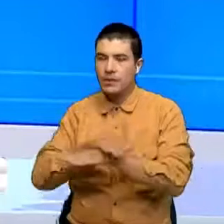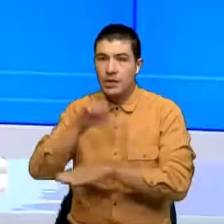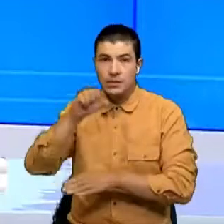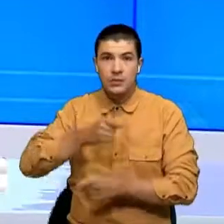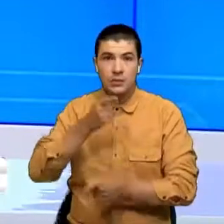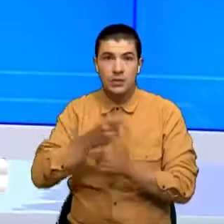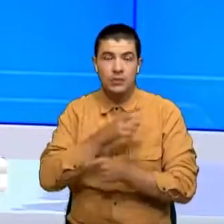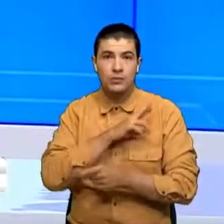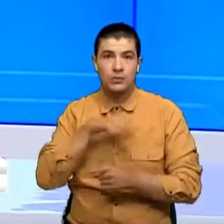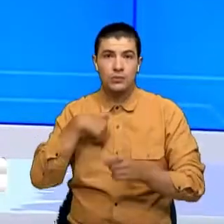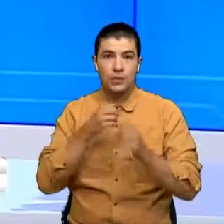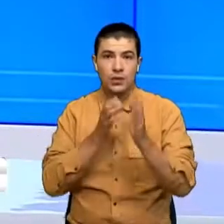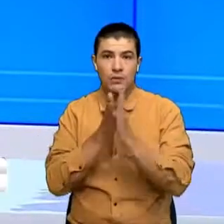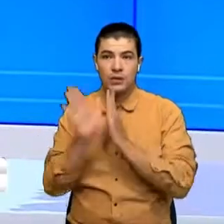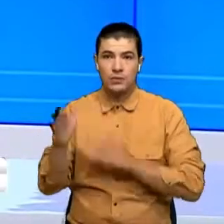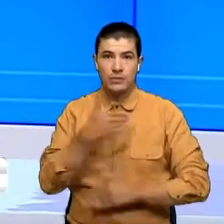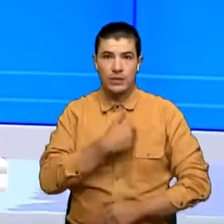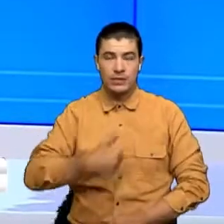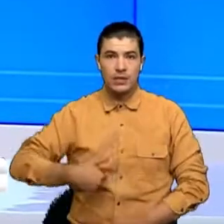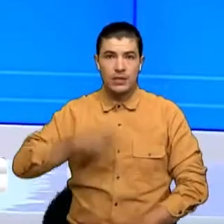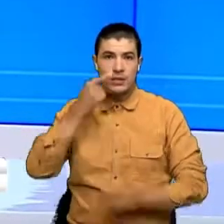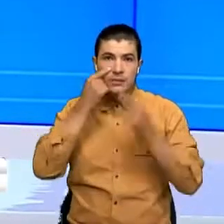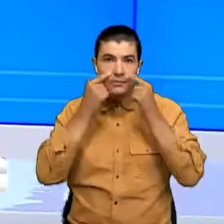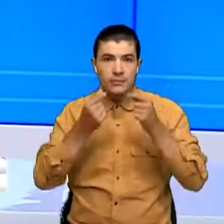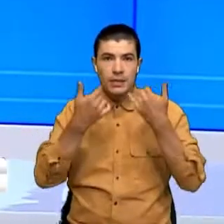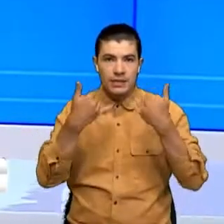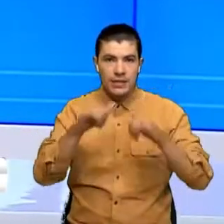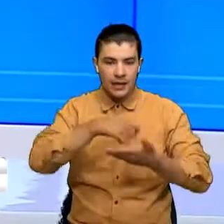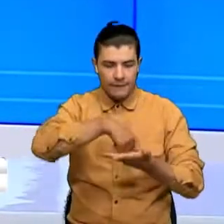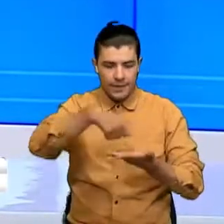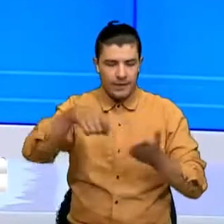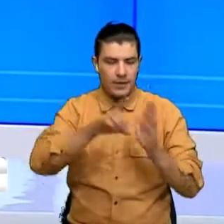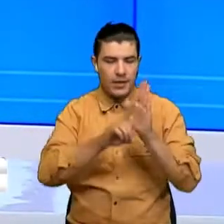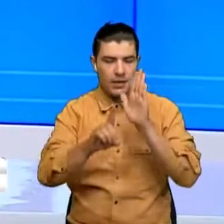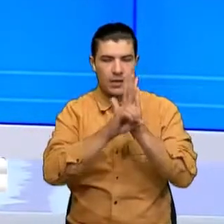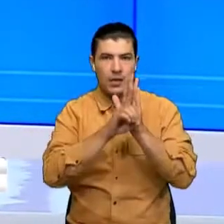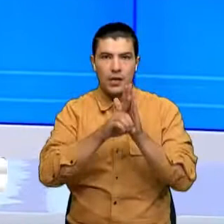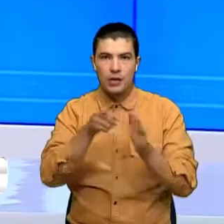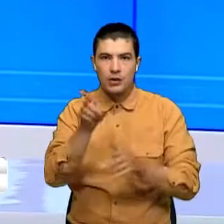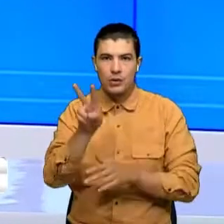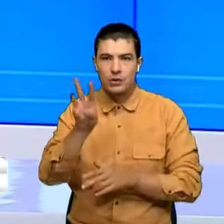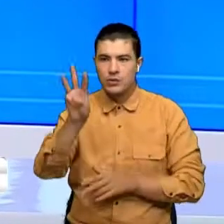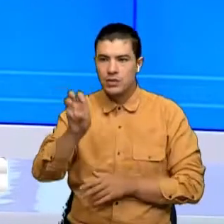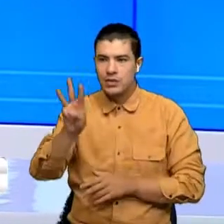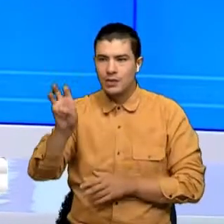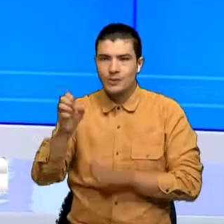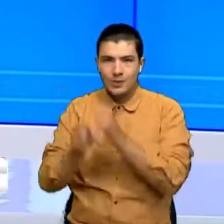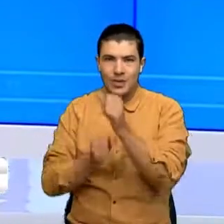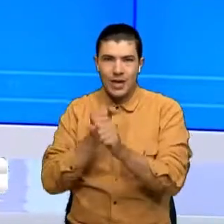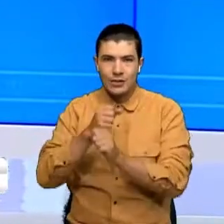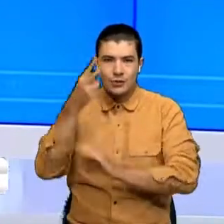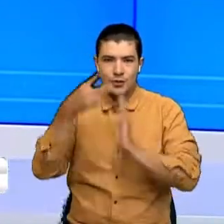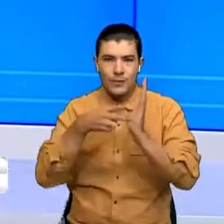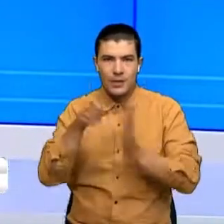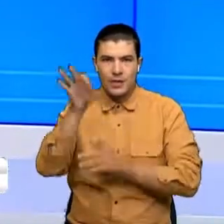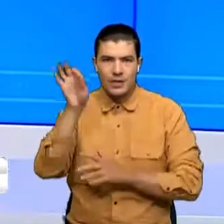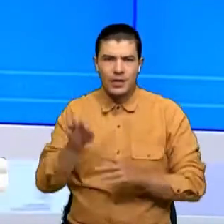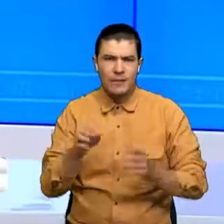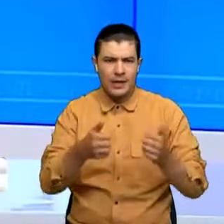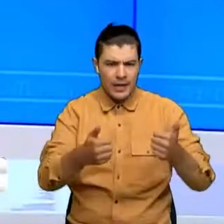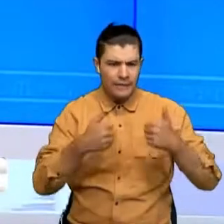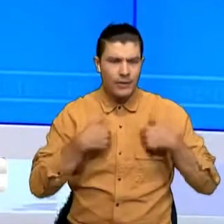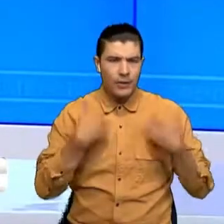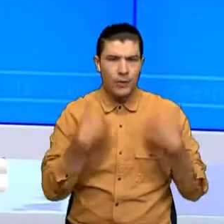de otra parte les contamos que el presidente juan manuel santos firmó el decreto 12 88 del 2018 beneficiando a miles de venezolanos